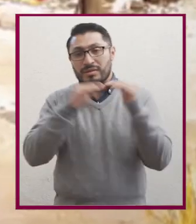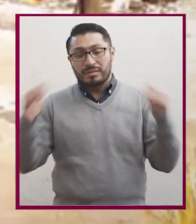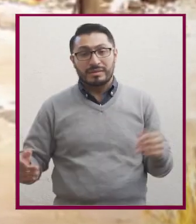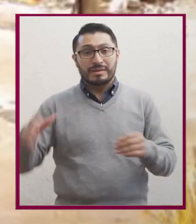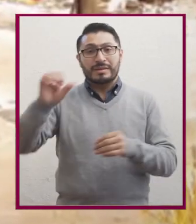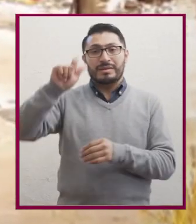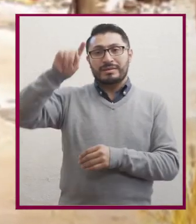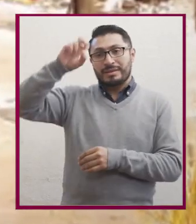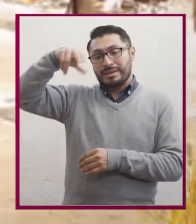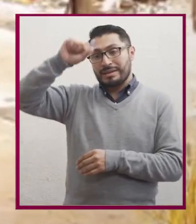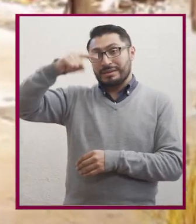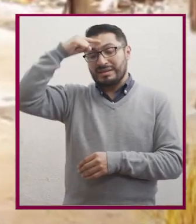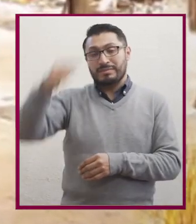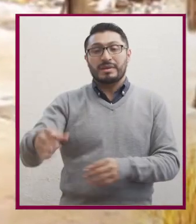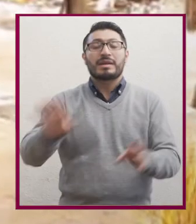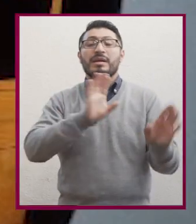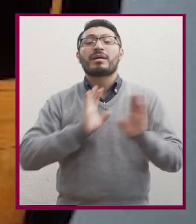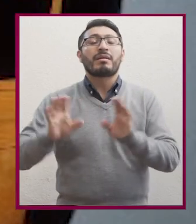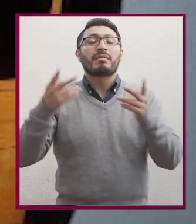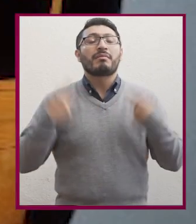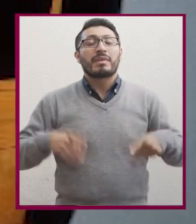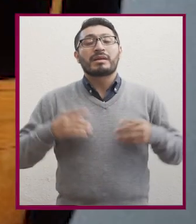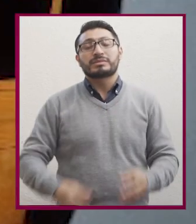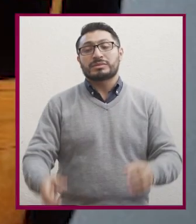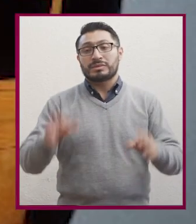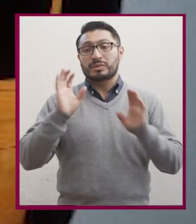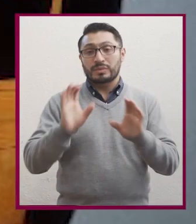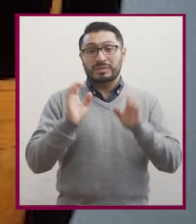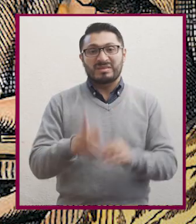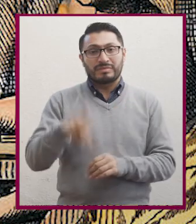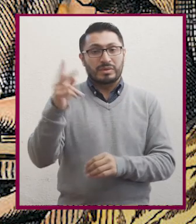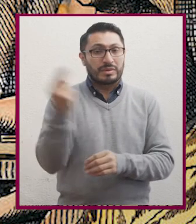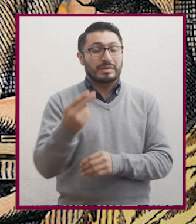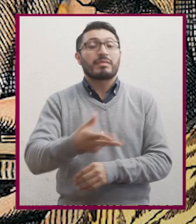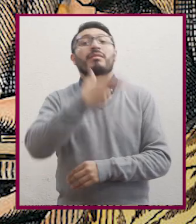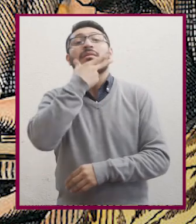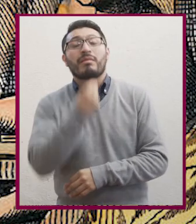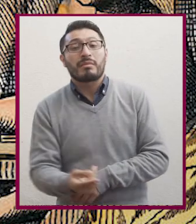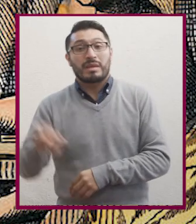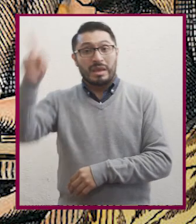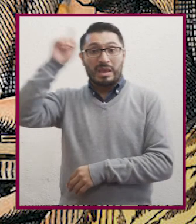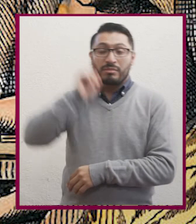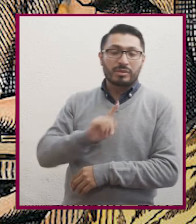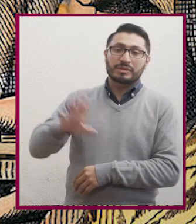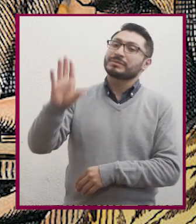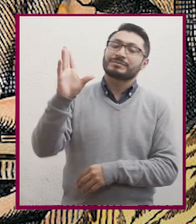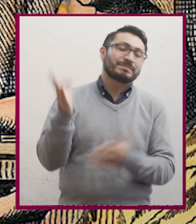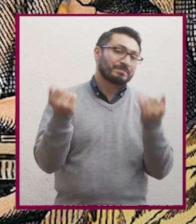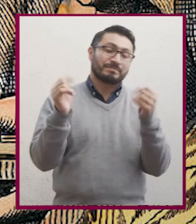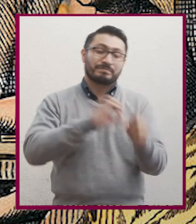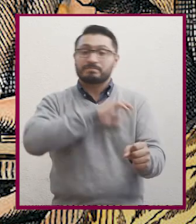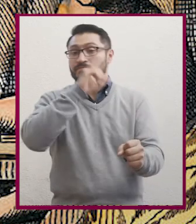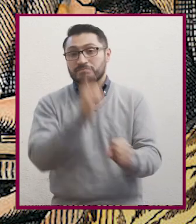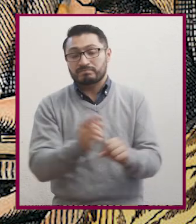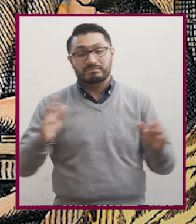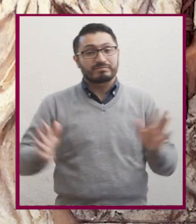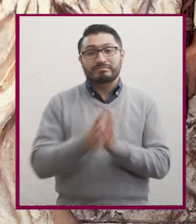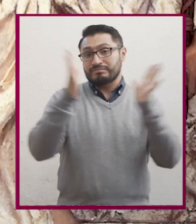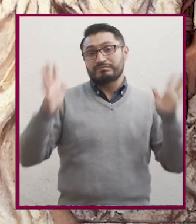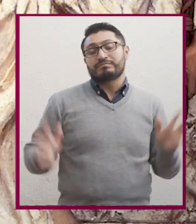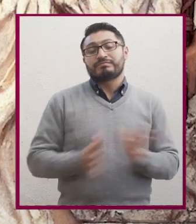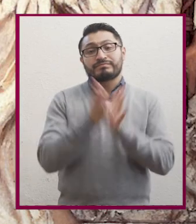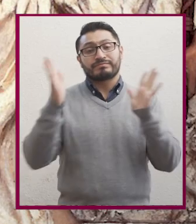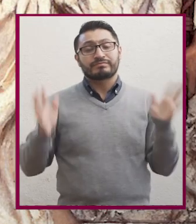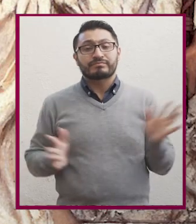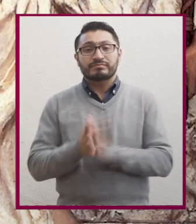sus ciudadanos. Sin embargo, para ser ciudadanos se requería ser hombre. Las mujeres no tenían posibilidad alguna de participar en